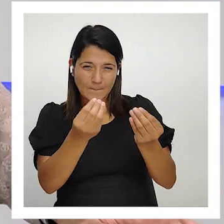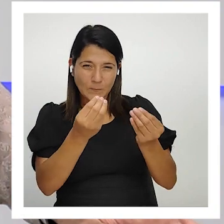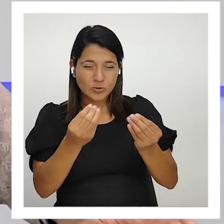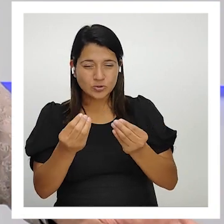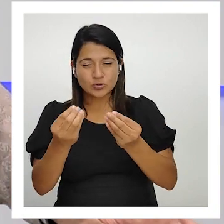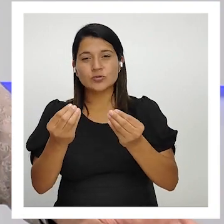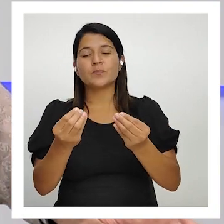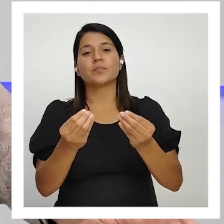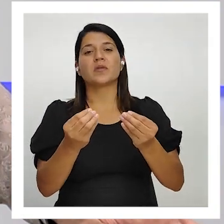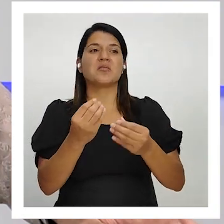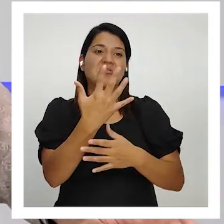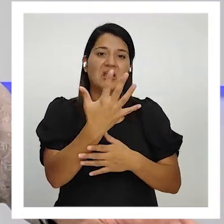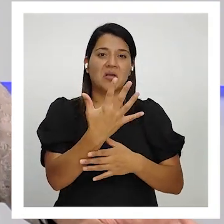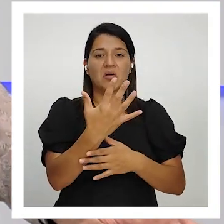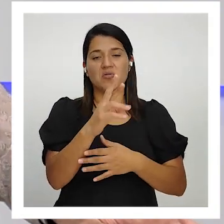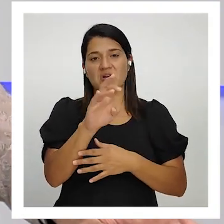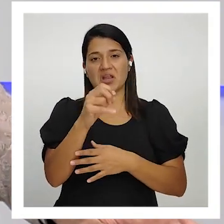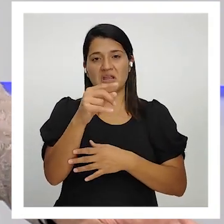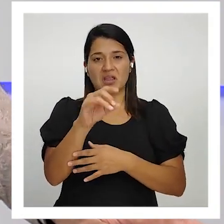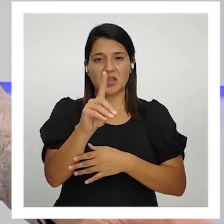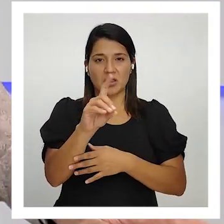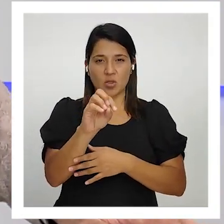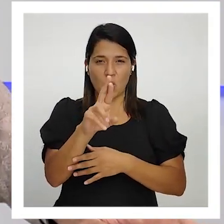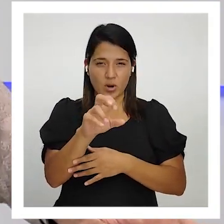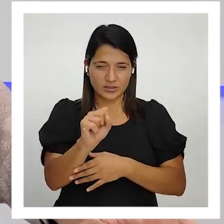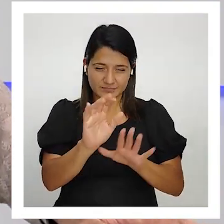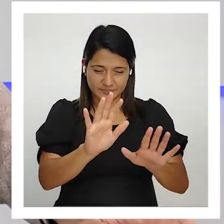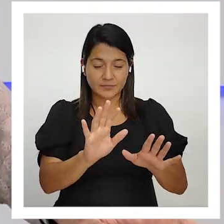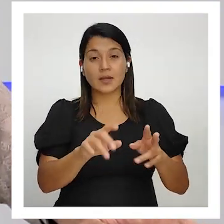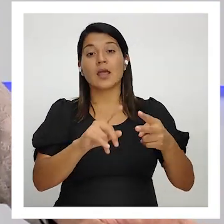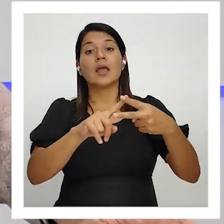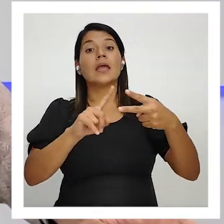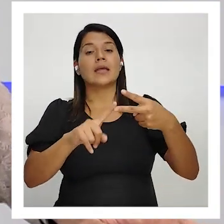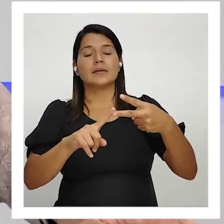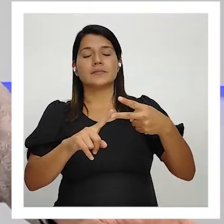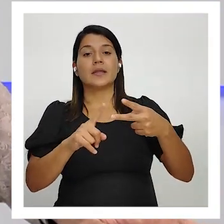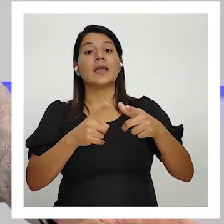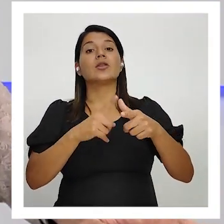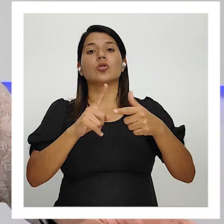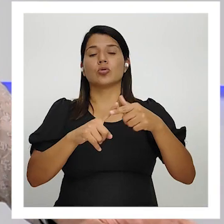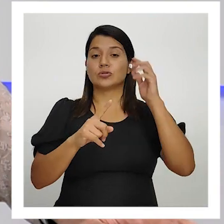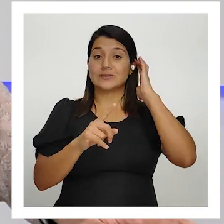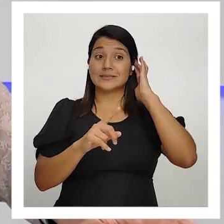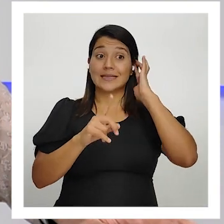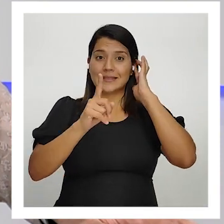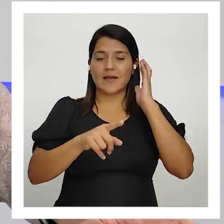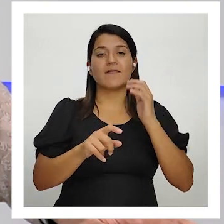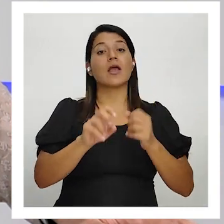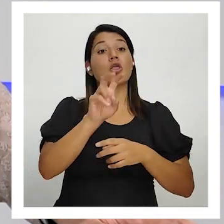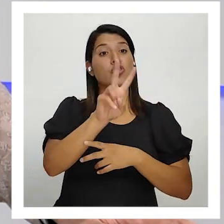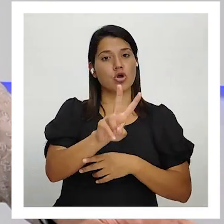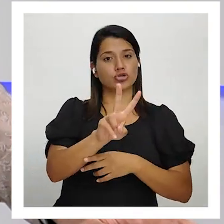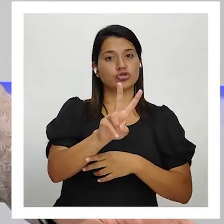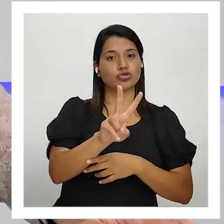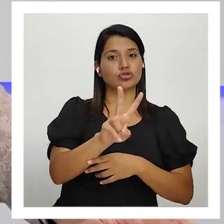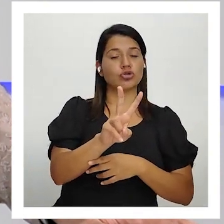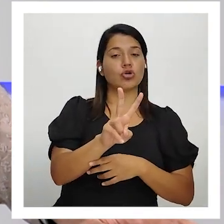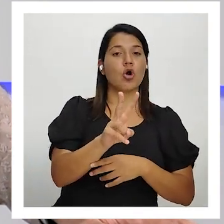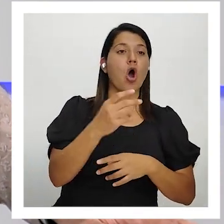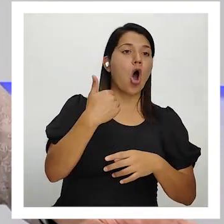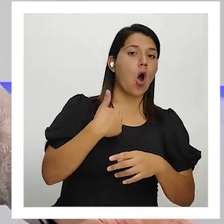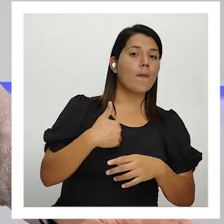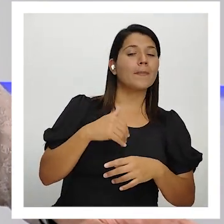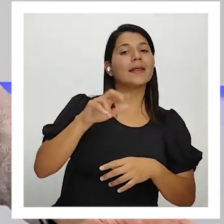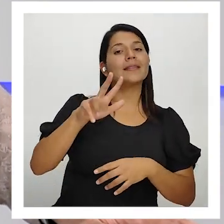alcaldía tienen que ser paritarias, son 3, es decir, que 2 sean de un sexo y el otro sea de otro